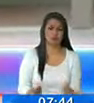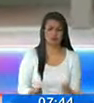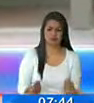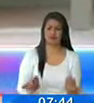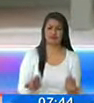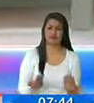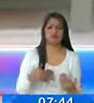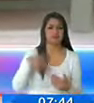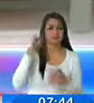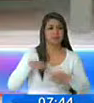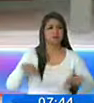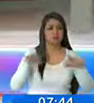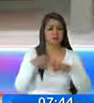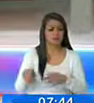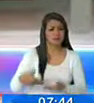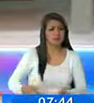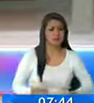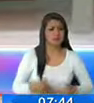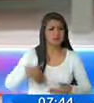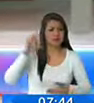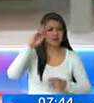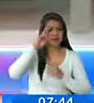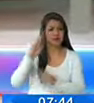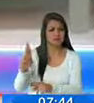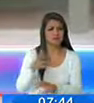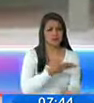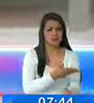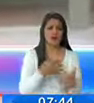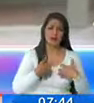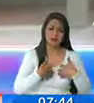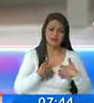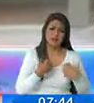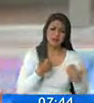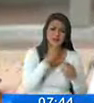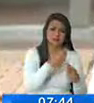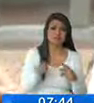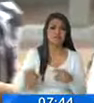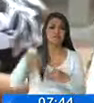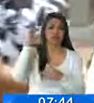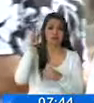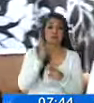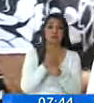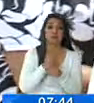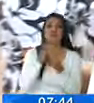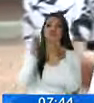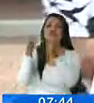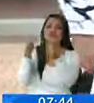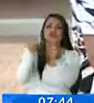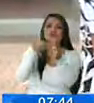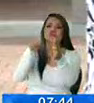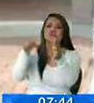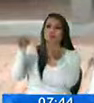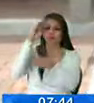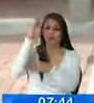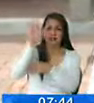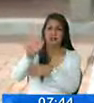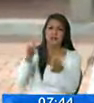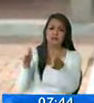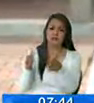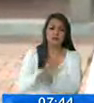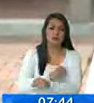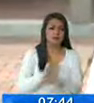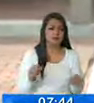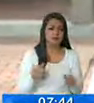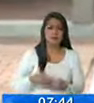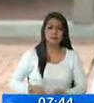los seres humanos merecen más respeto que los animales. Y por eso es que decidimos ir a criminalística y ahí nos encontramos con la triste noticia de que